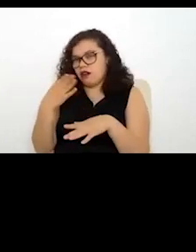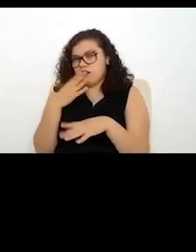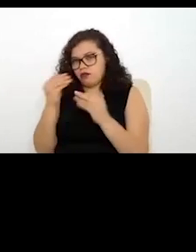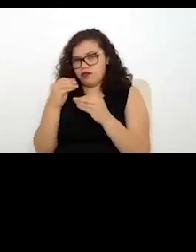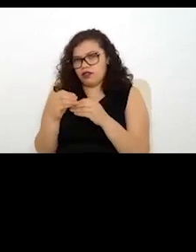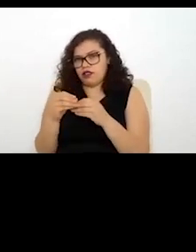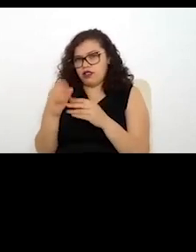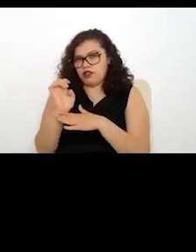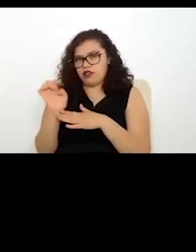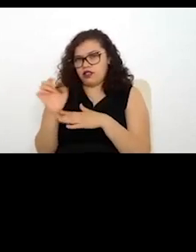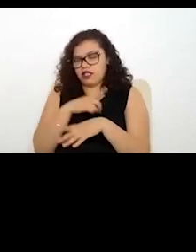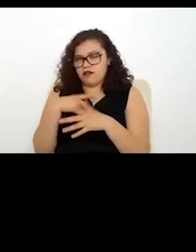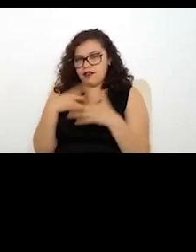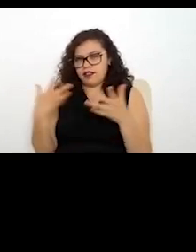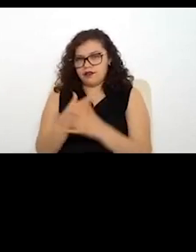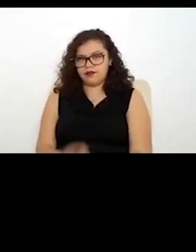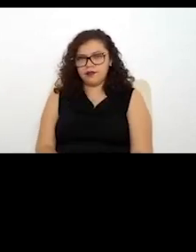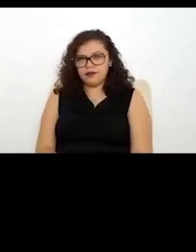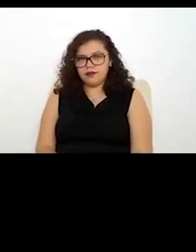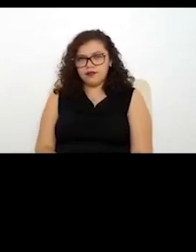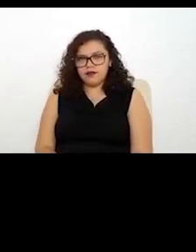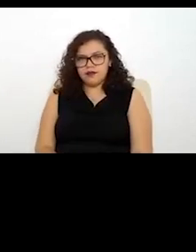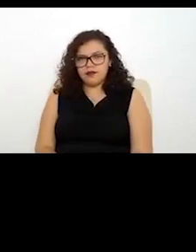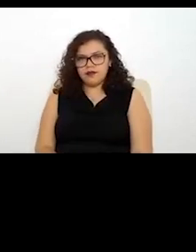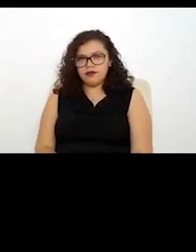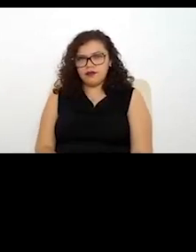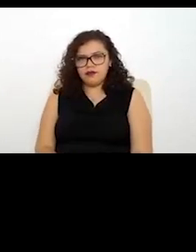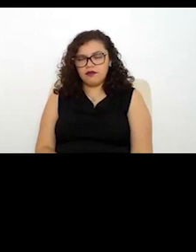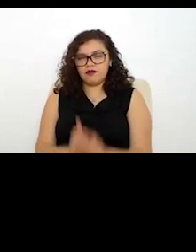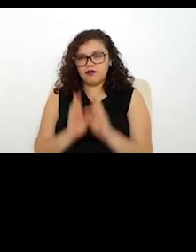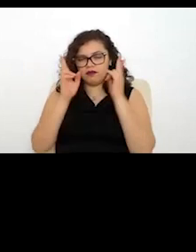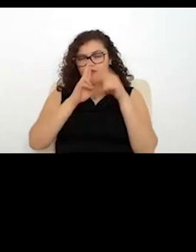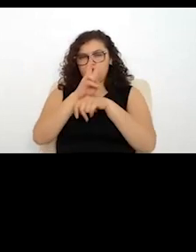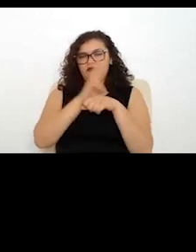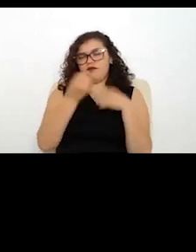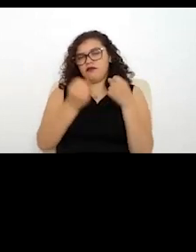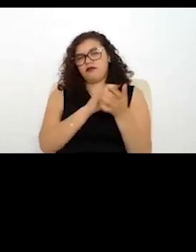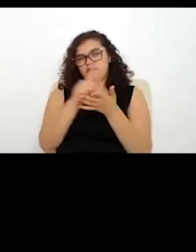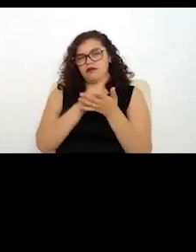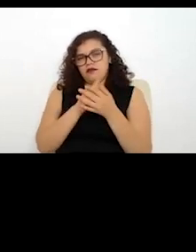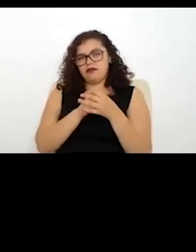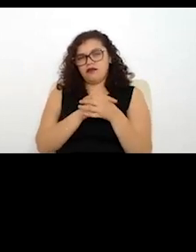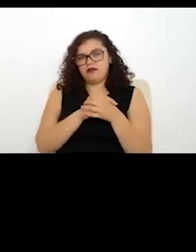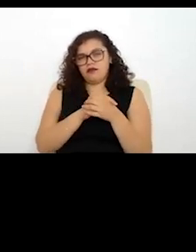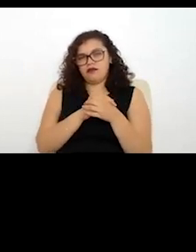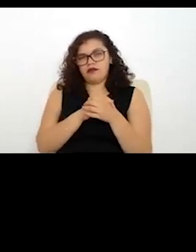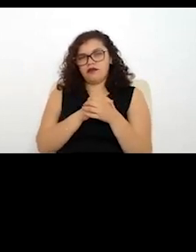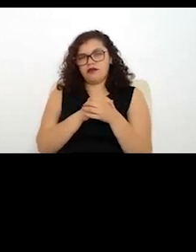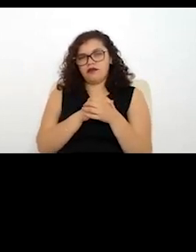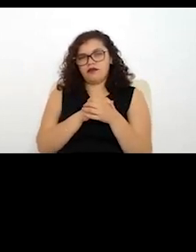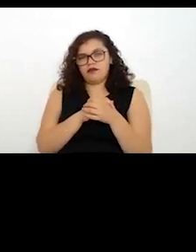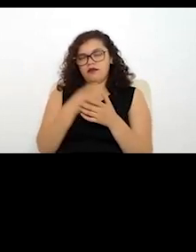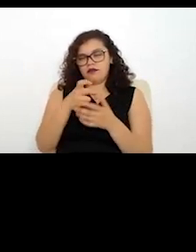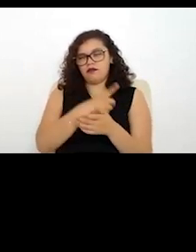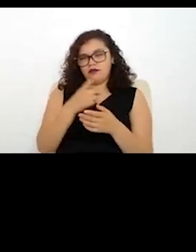tiene que hacer. Atender a las medidas de supervisión y seguridad e higiene. Justamente tiene que pactarse